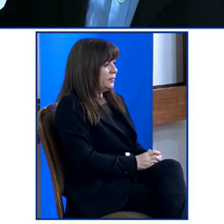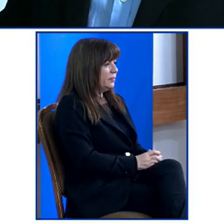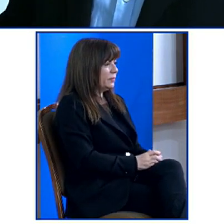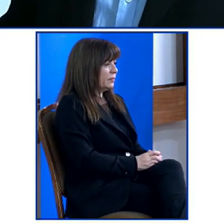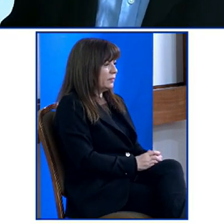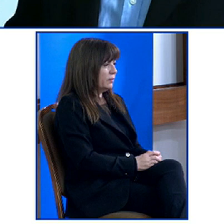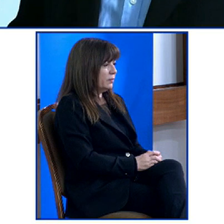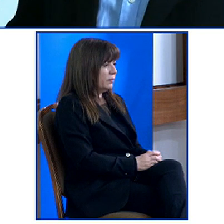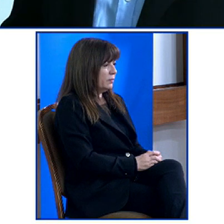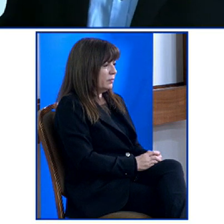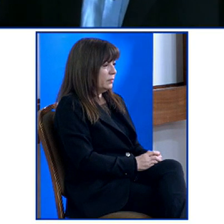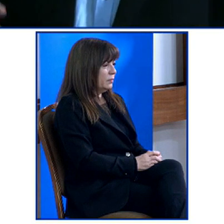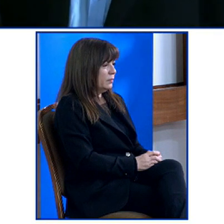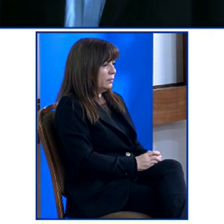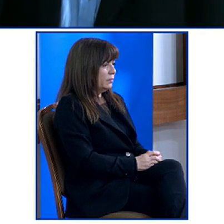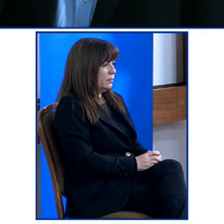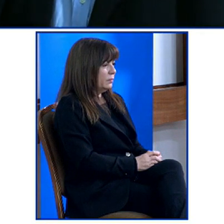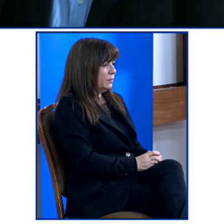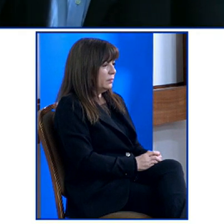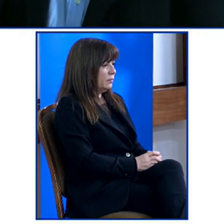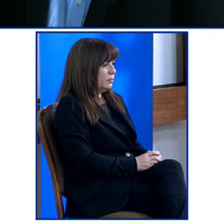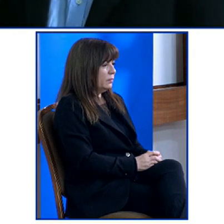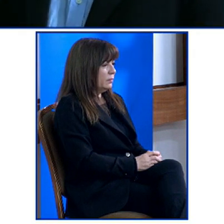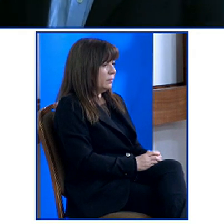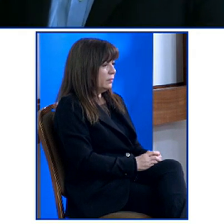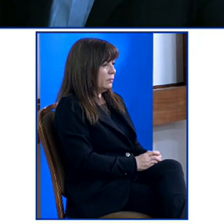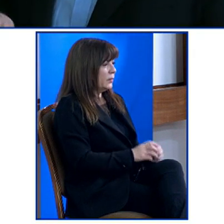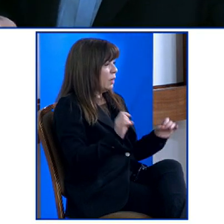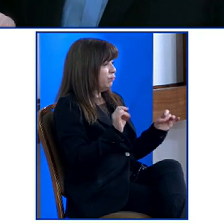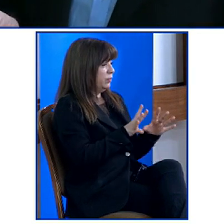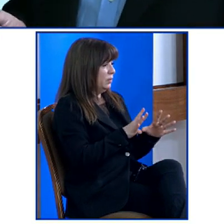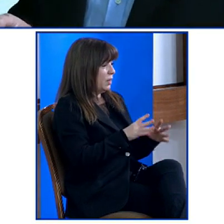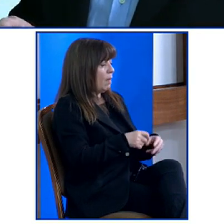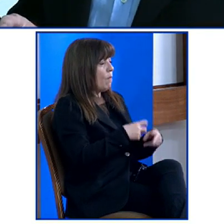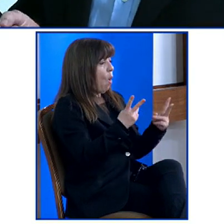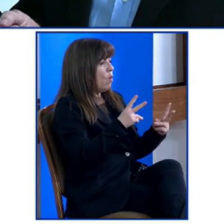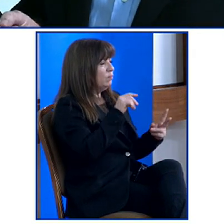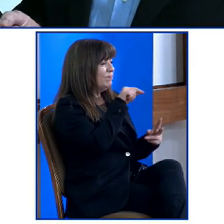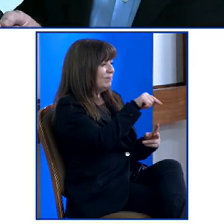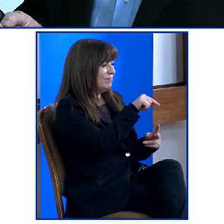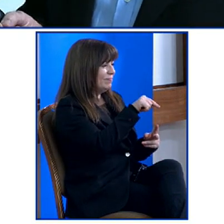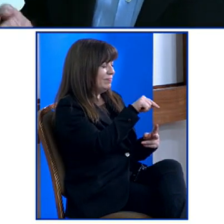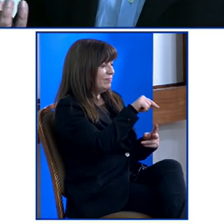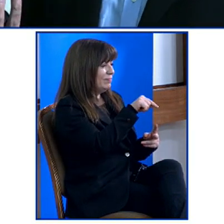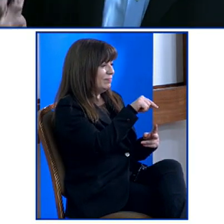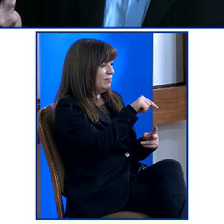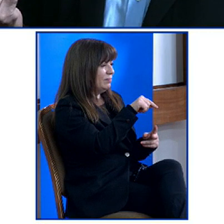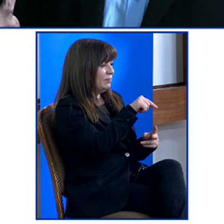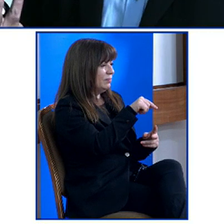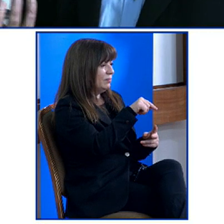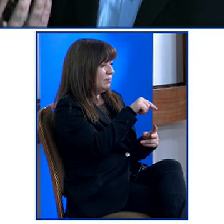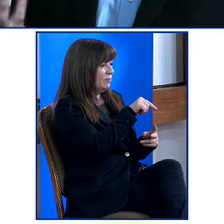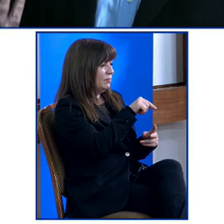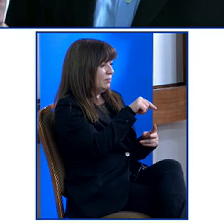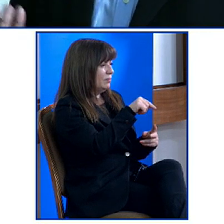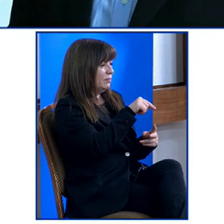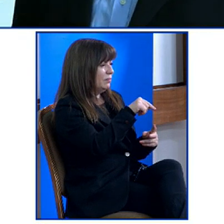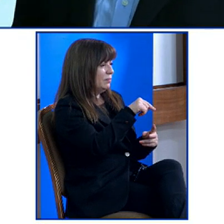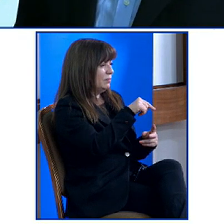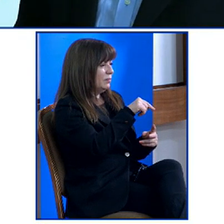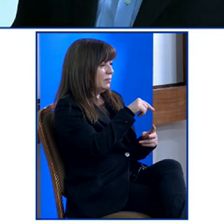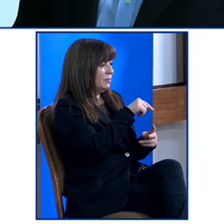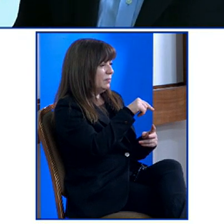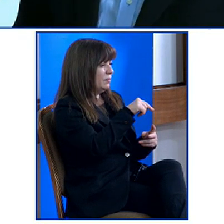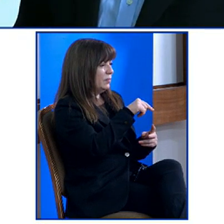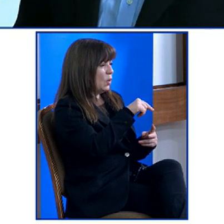Quizás probablemente esta es la publicación que puso de